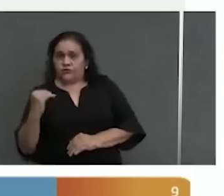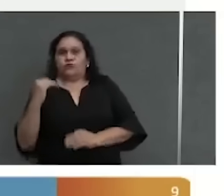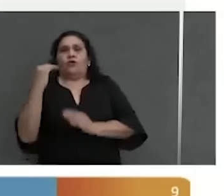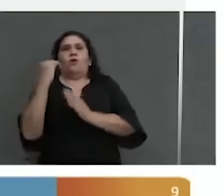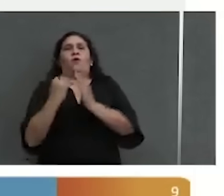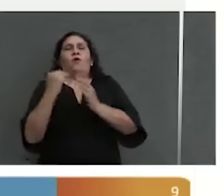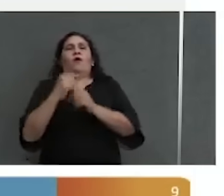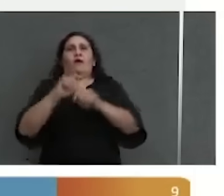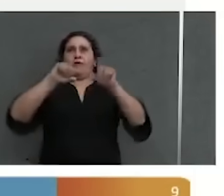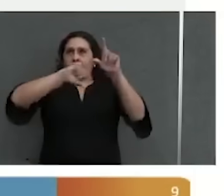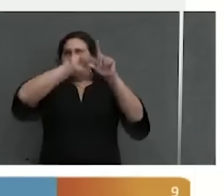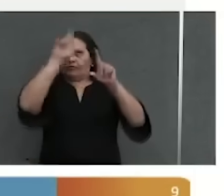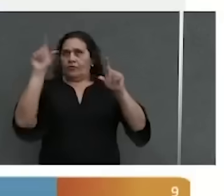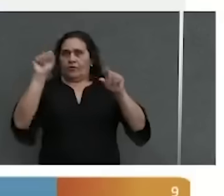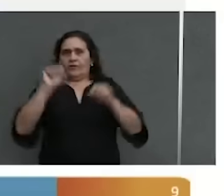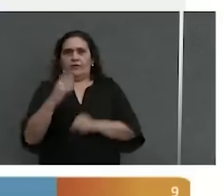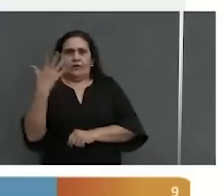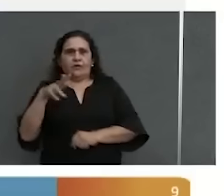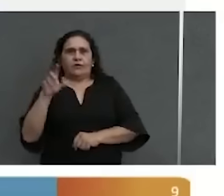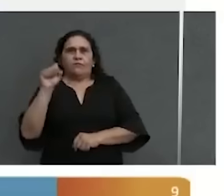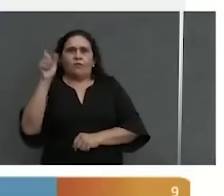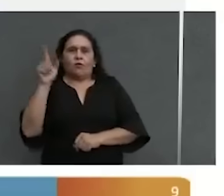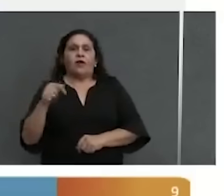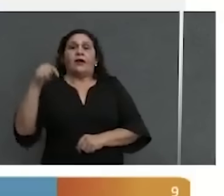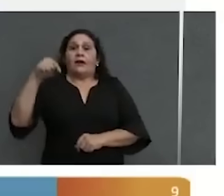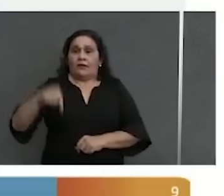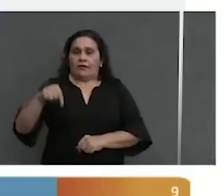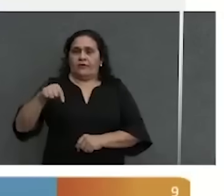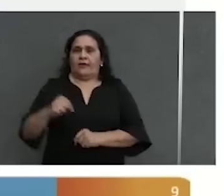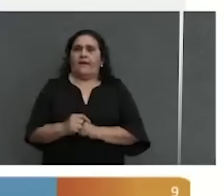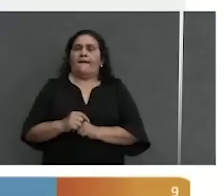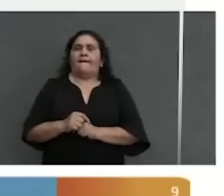15.7%, pero aquí en Yucatán logramos reducirla al menos